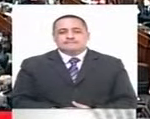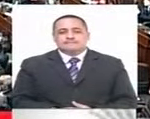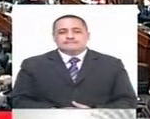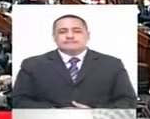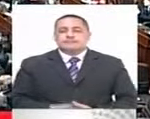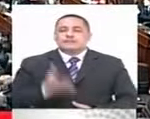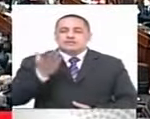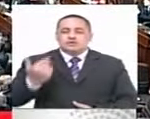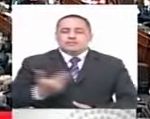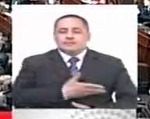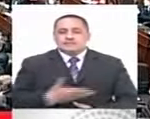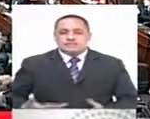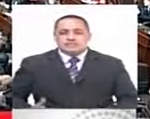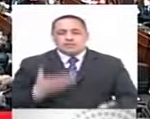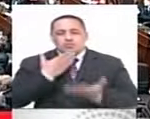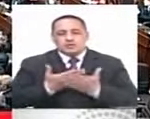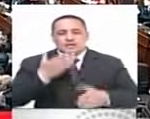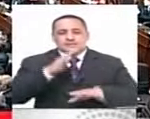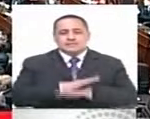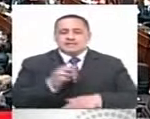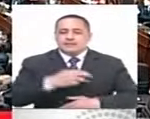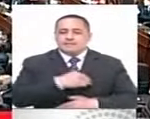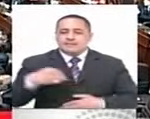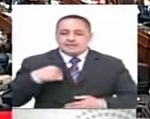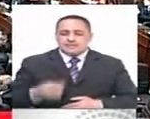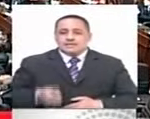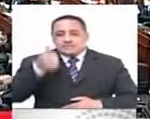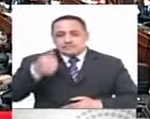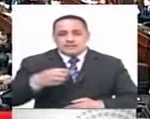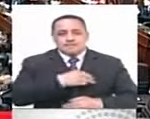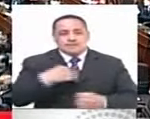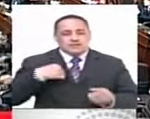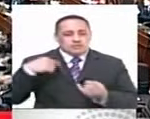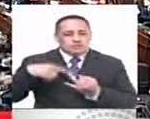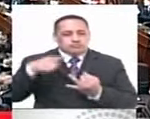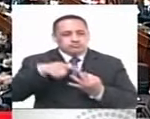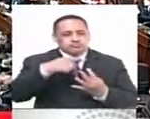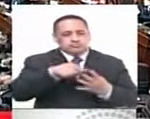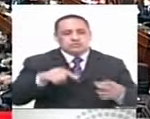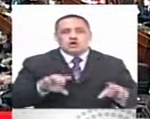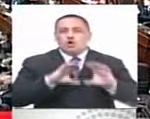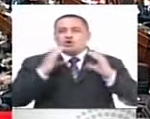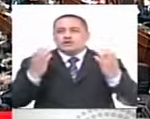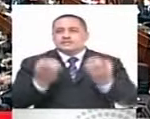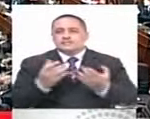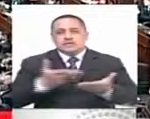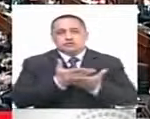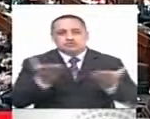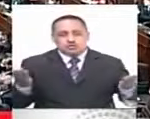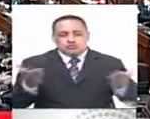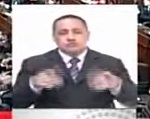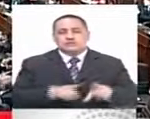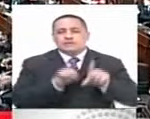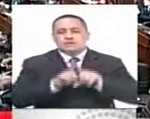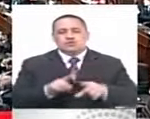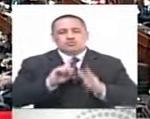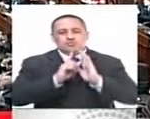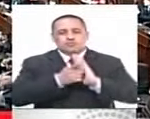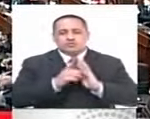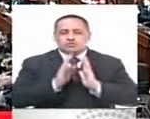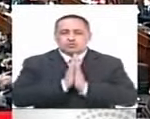Señora presidenta, buenas tardes, señora premier, señores ministros, a las señoras de la representación nacional. Primero aprovechar unos segundos